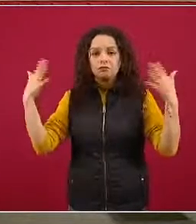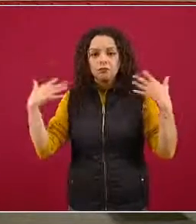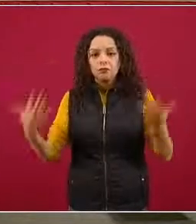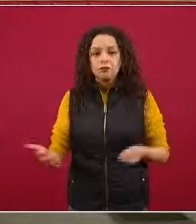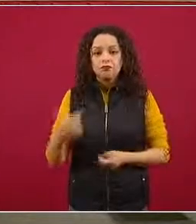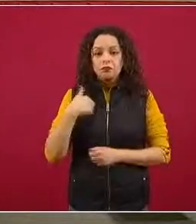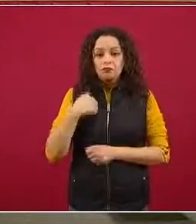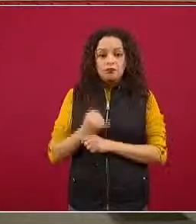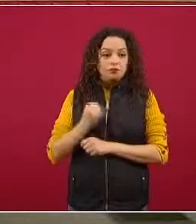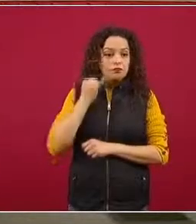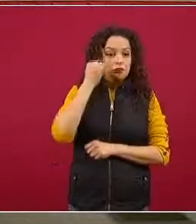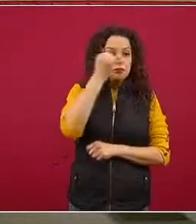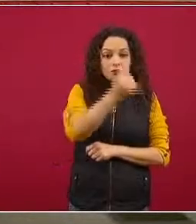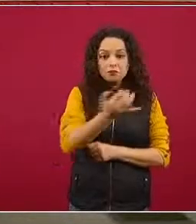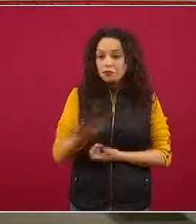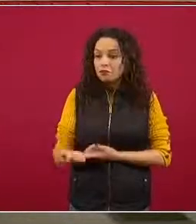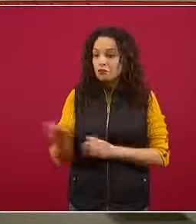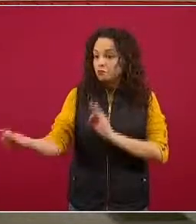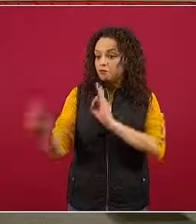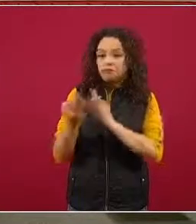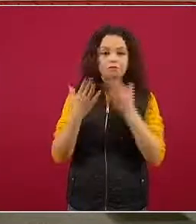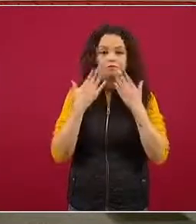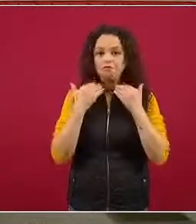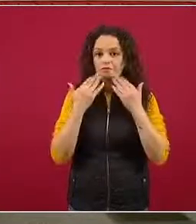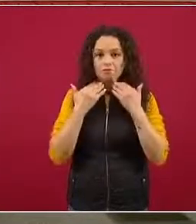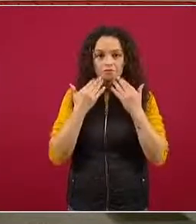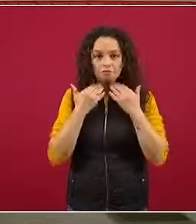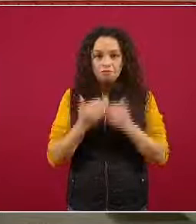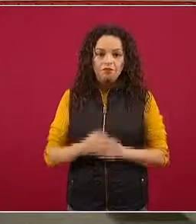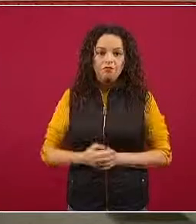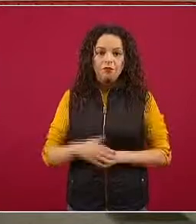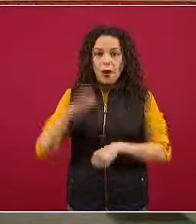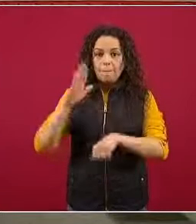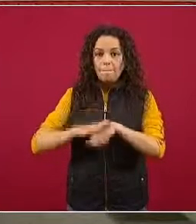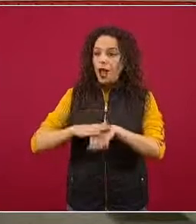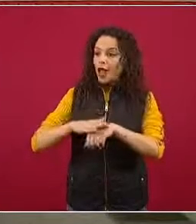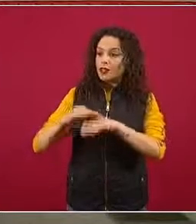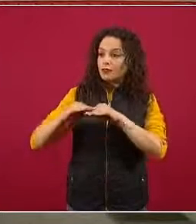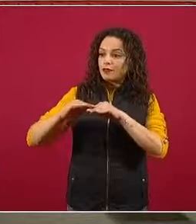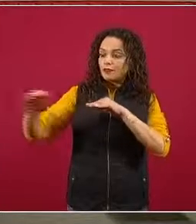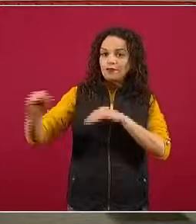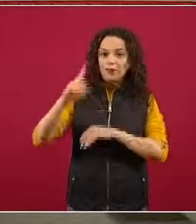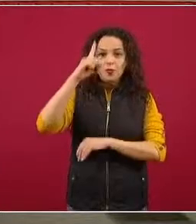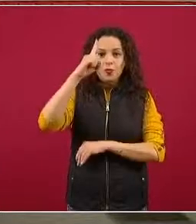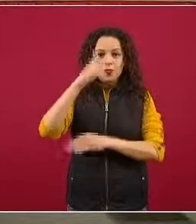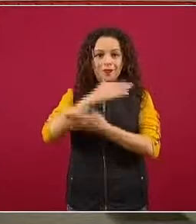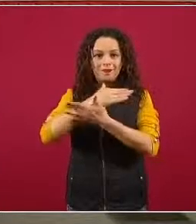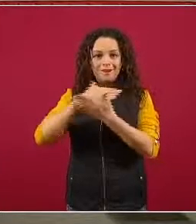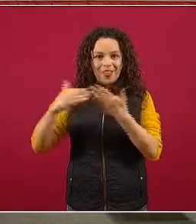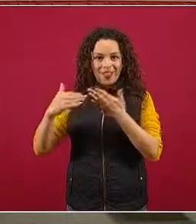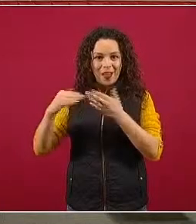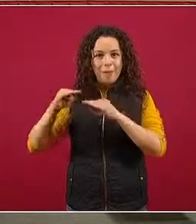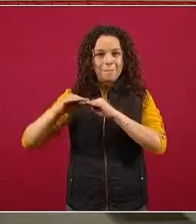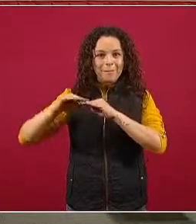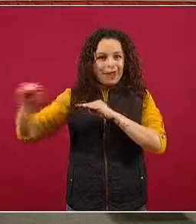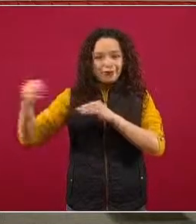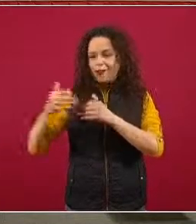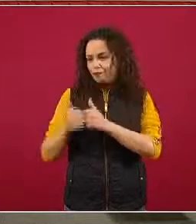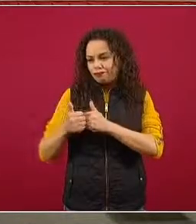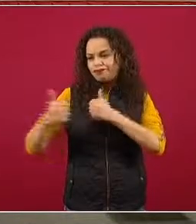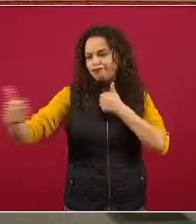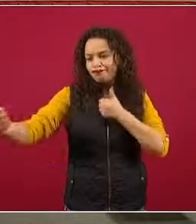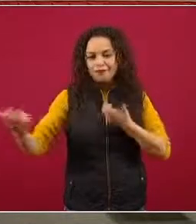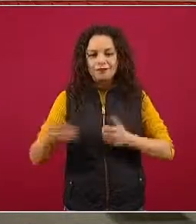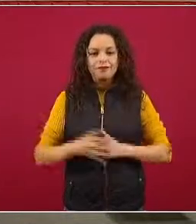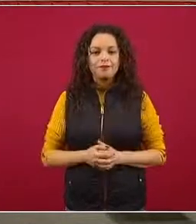persona, por lo tanto, ninguno de los que estamos aquí estamos en riesgo. Estaremos poco tiempo aquí.